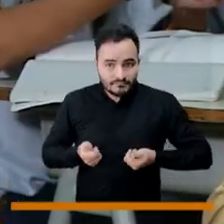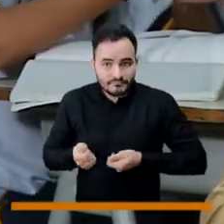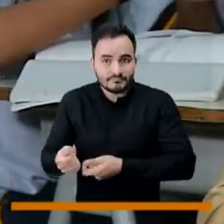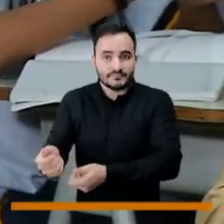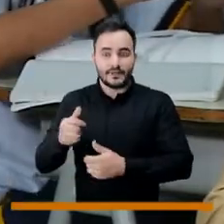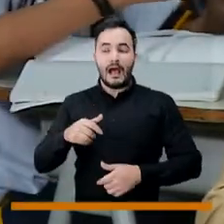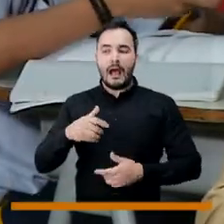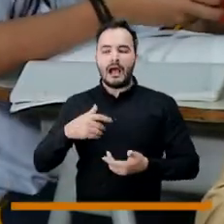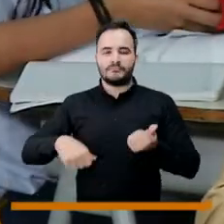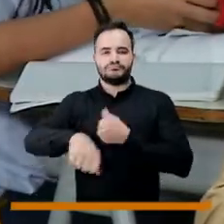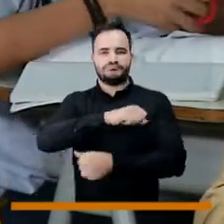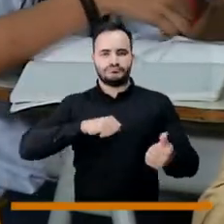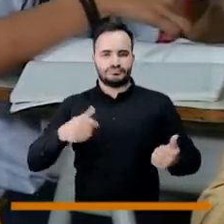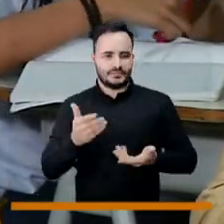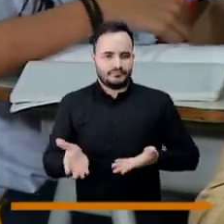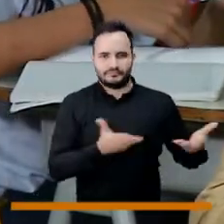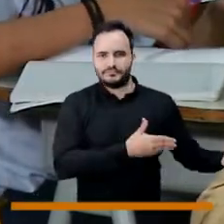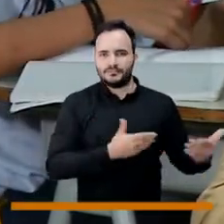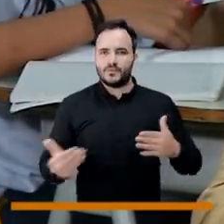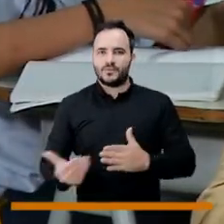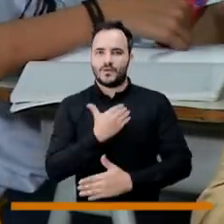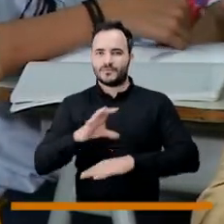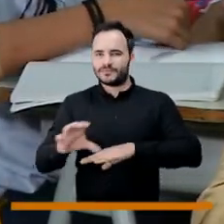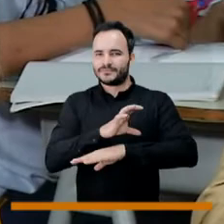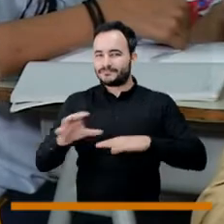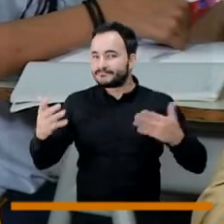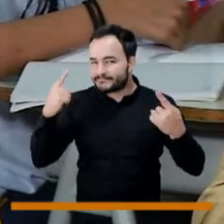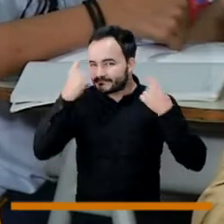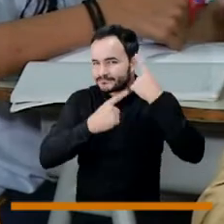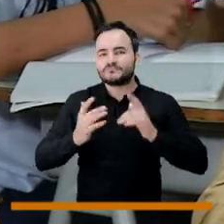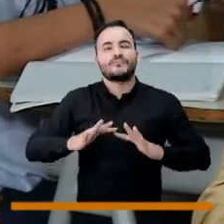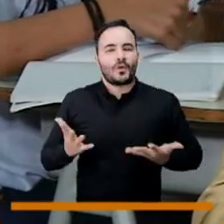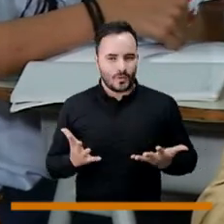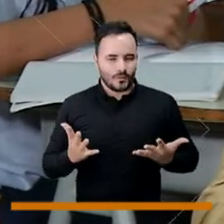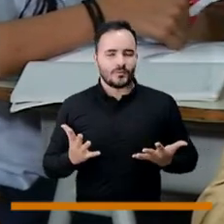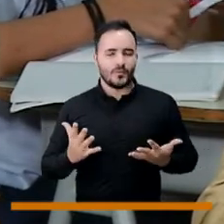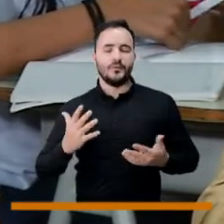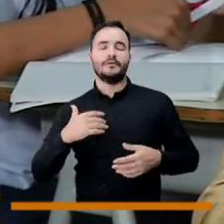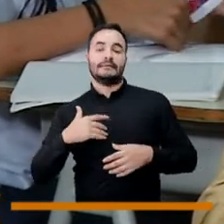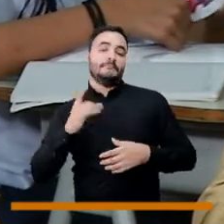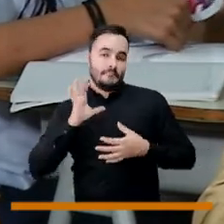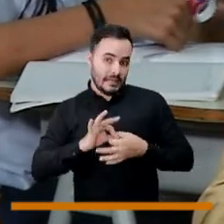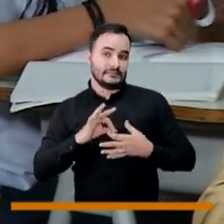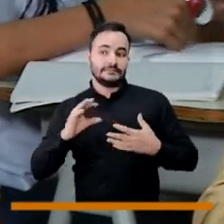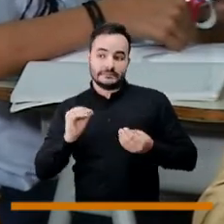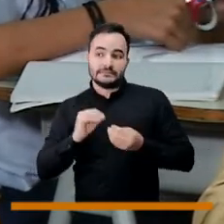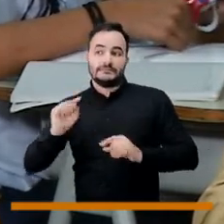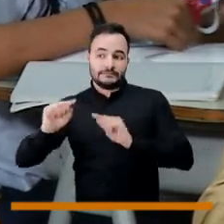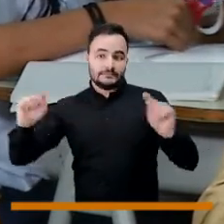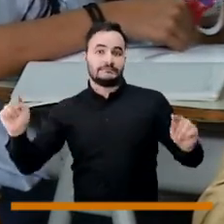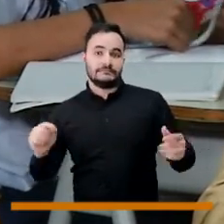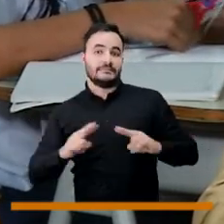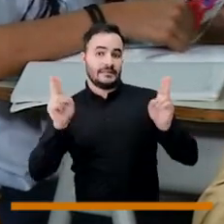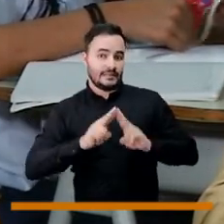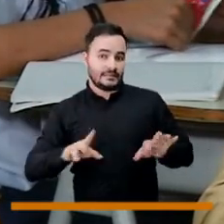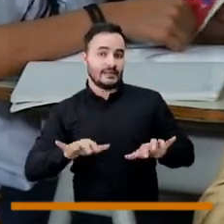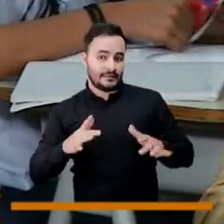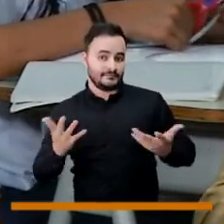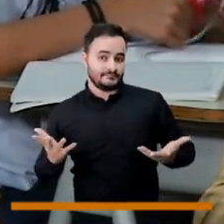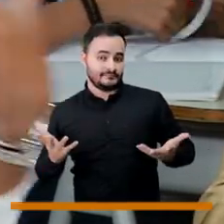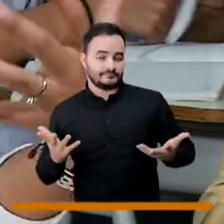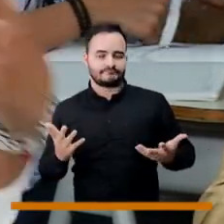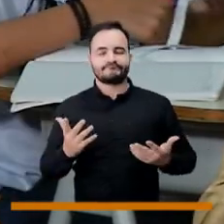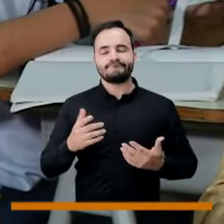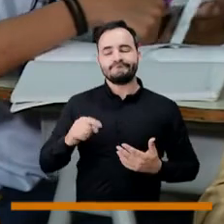reemplazar esos nuevos equipos que se adquieran y sobre todo para garantizar todo el acceso y la conectividad dentro de las instituciones educativas